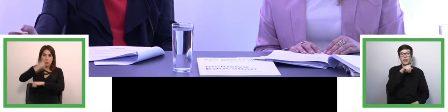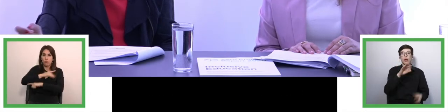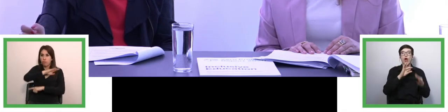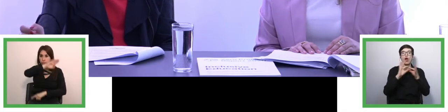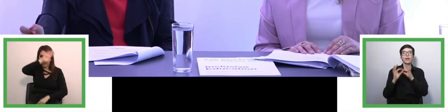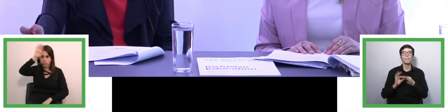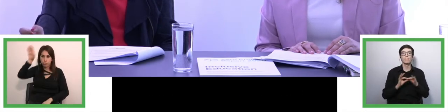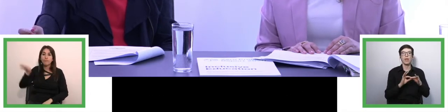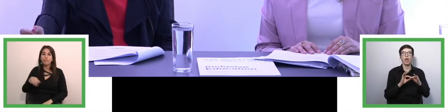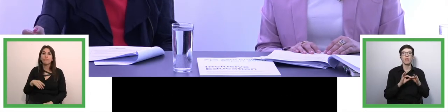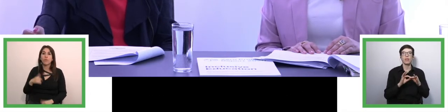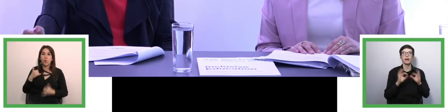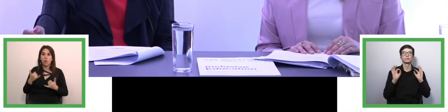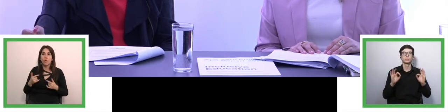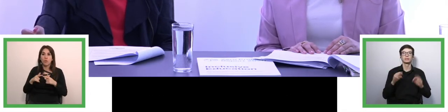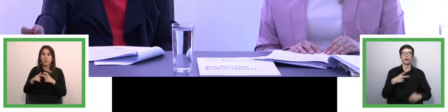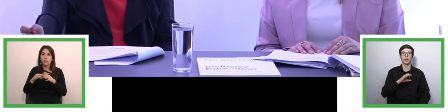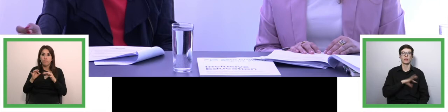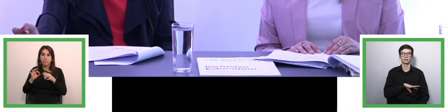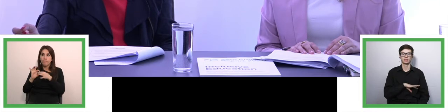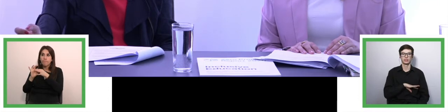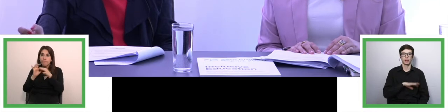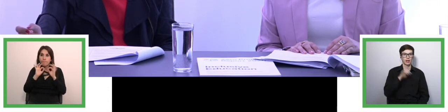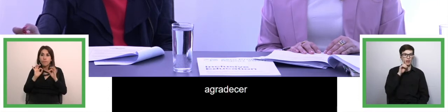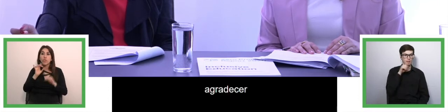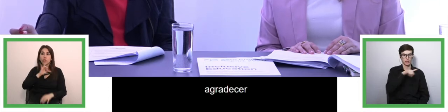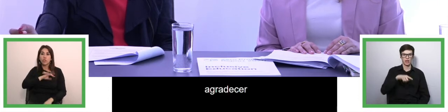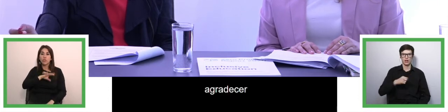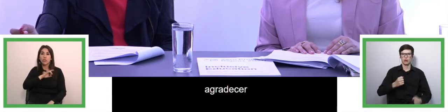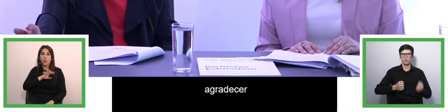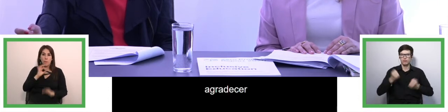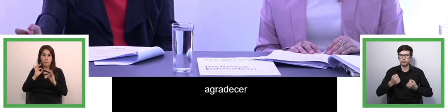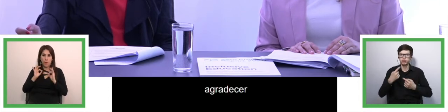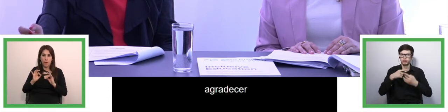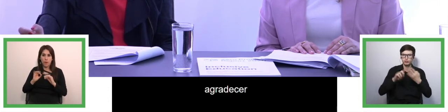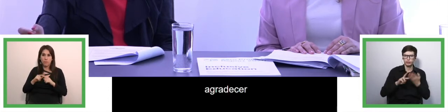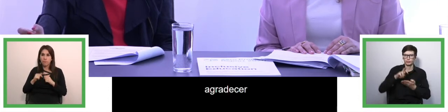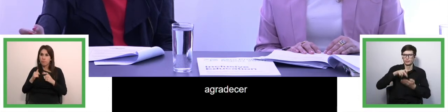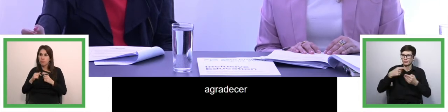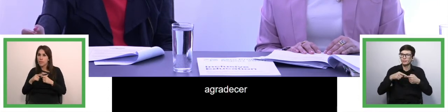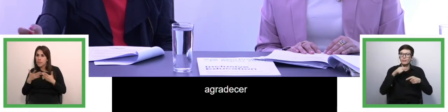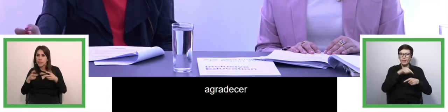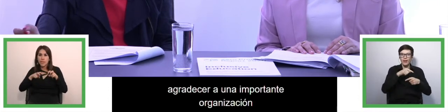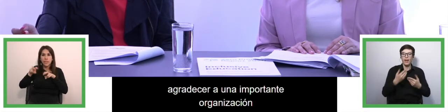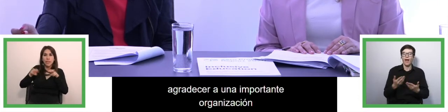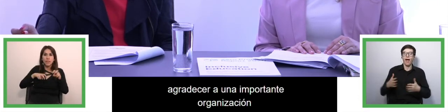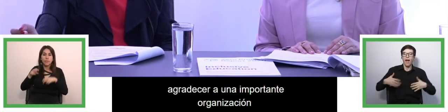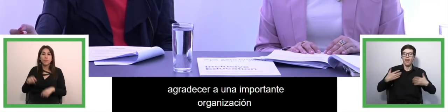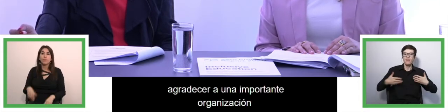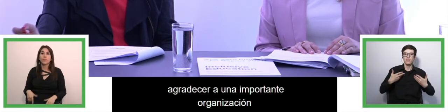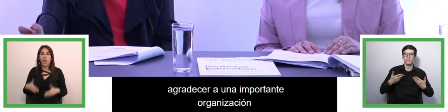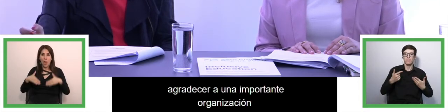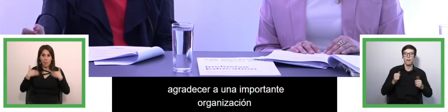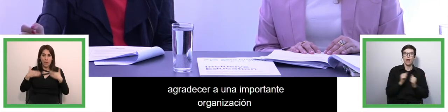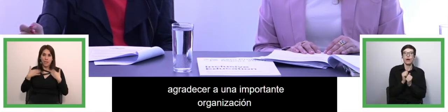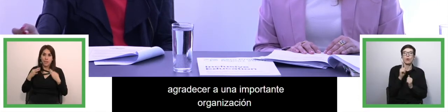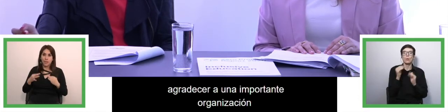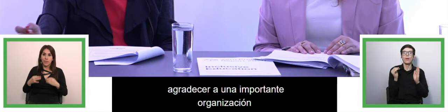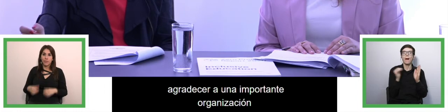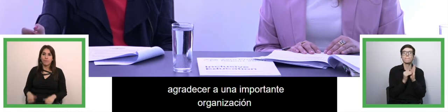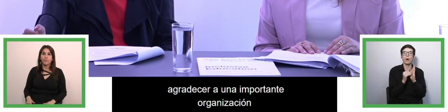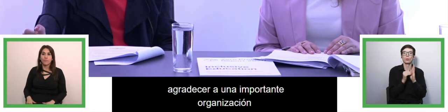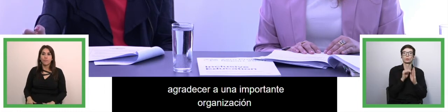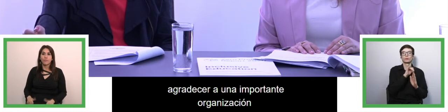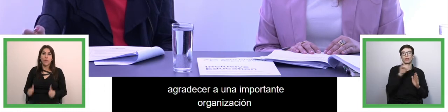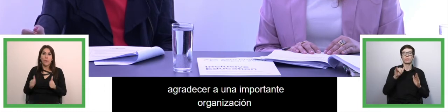Especiales Chile, que junto a sus atletas nos animarán con una pausa activa. También quiero saludar y